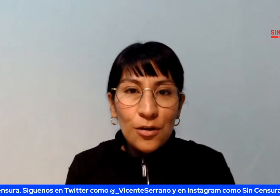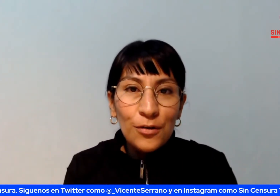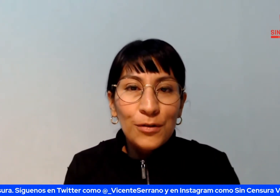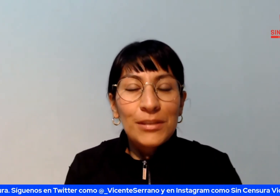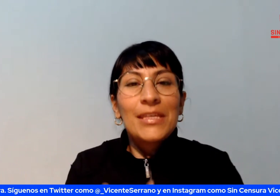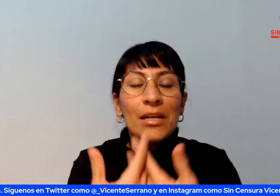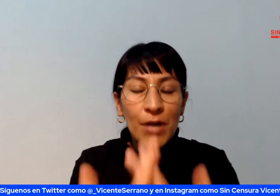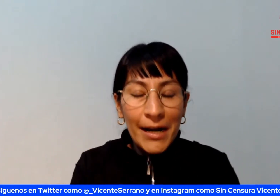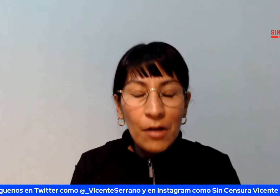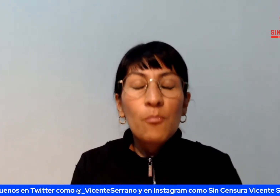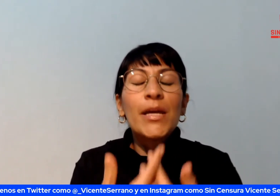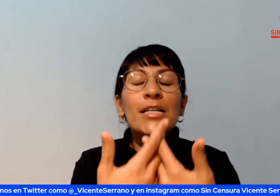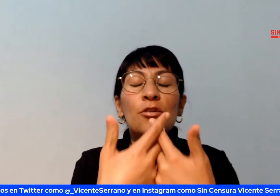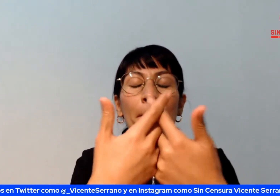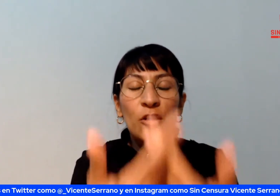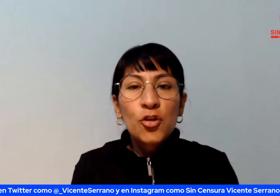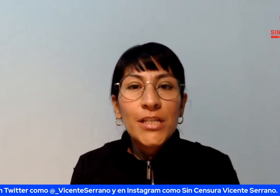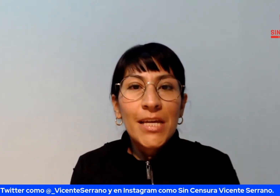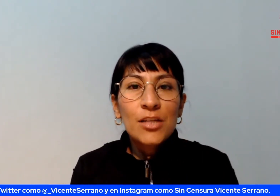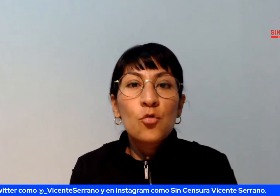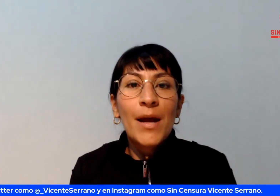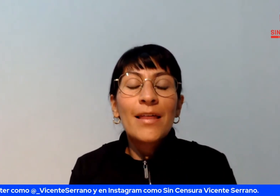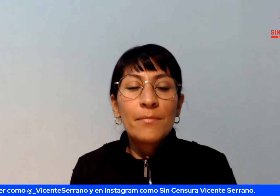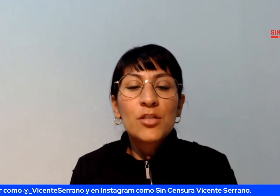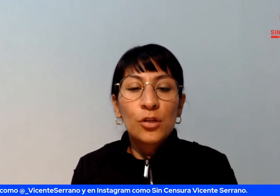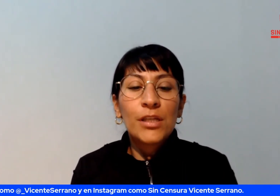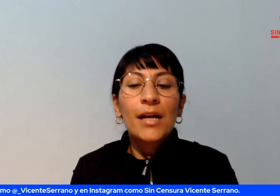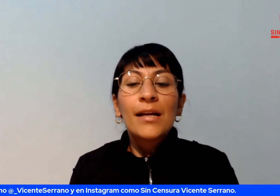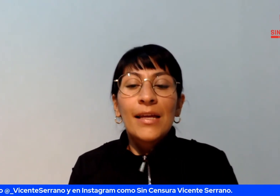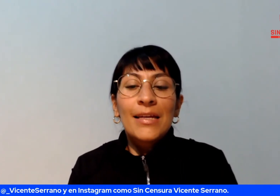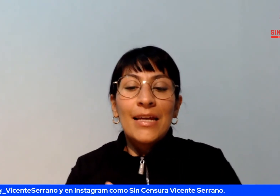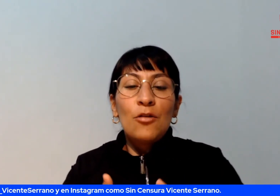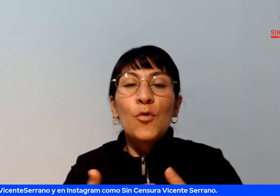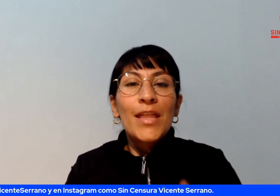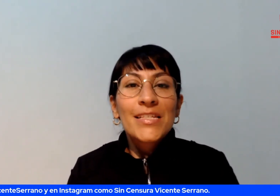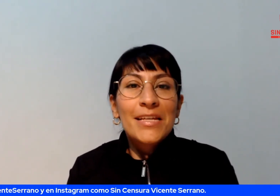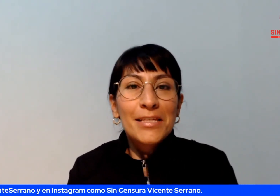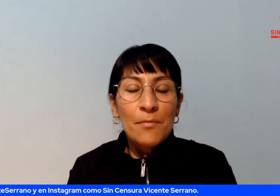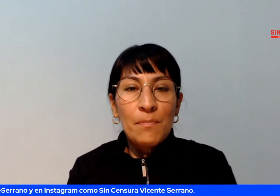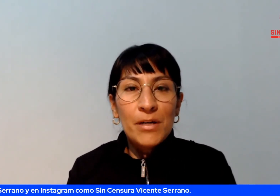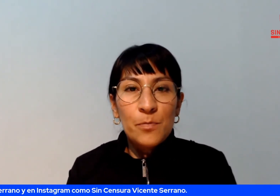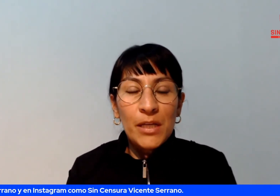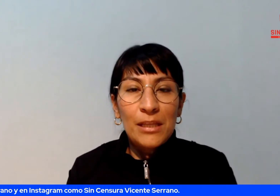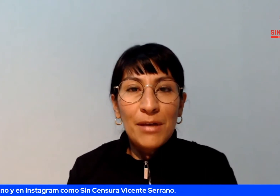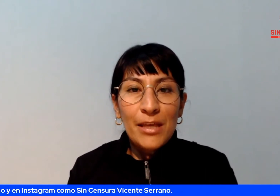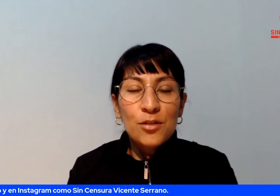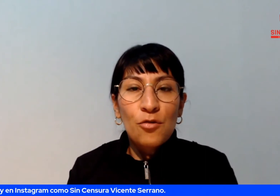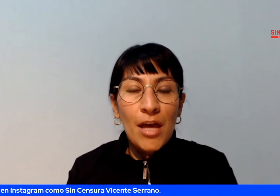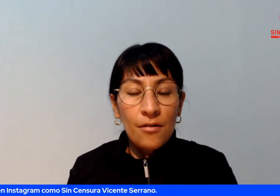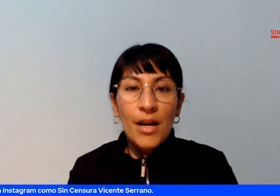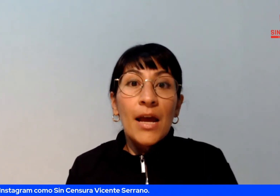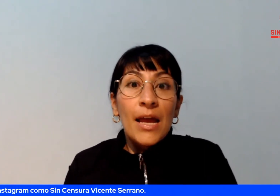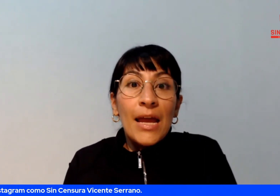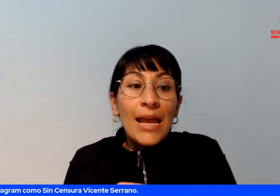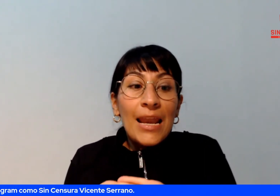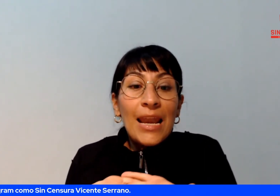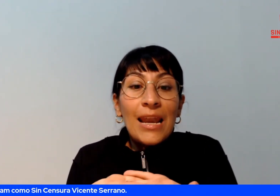Todo esto tiene una gran complicación, pero yo quisiera sumar además otra, que lo voy a decir desde mi perspectiva